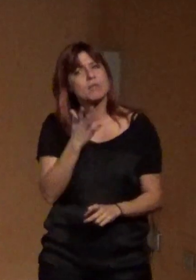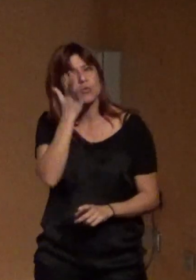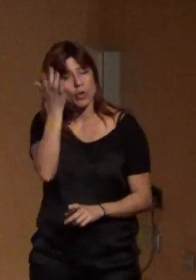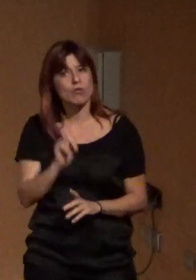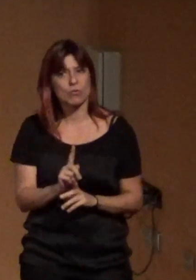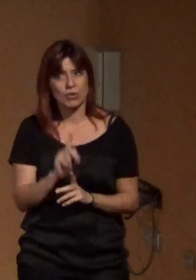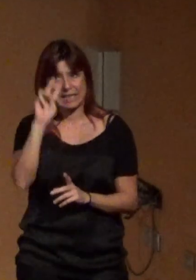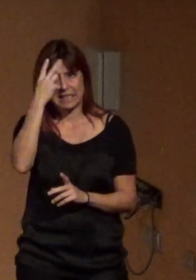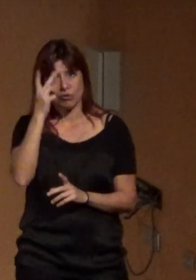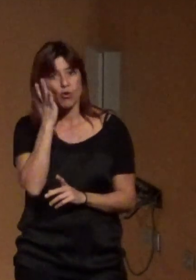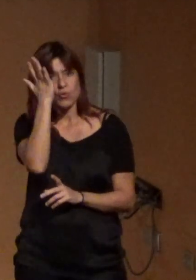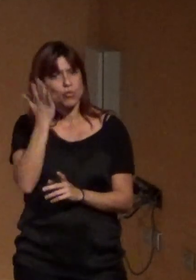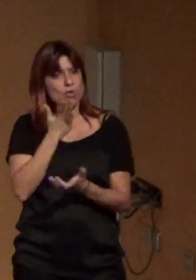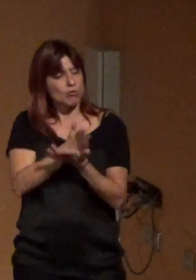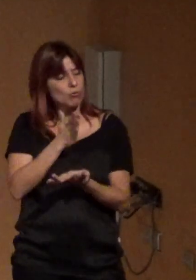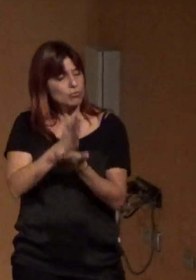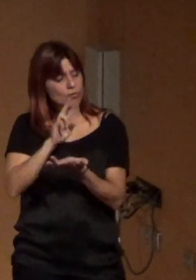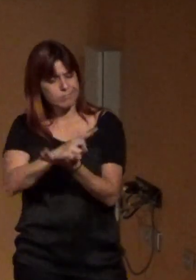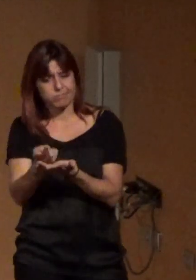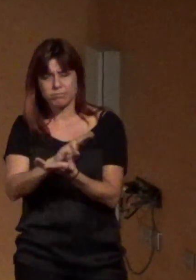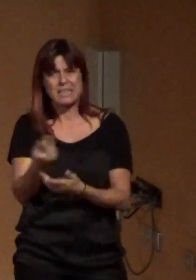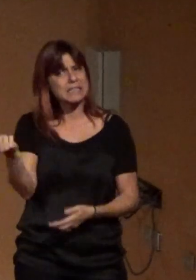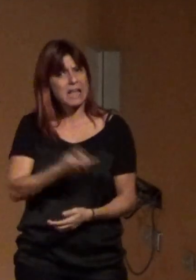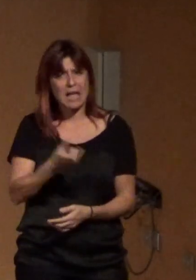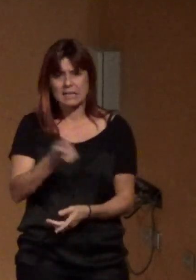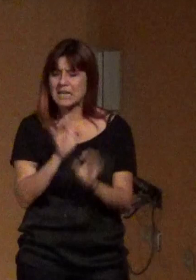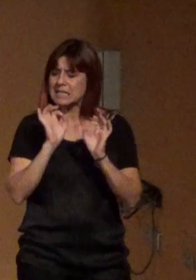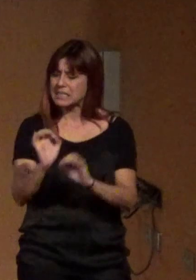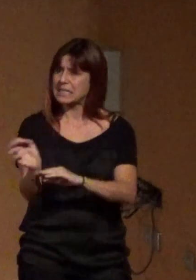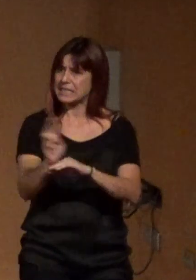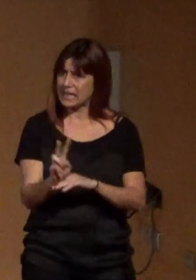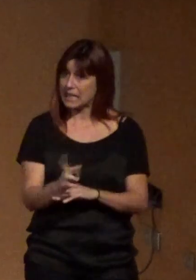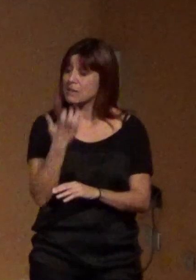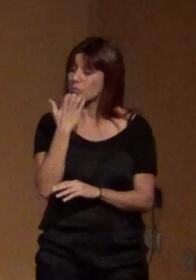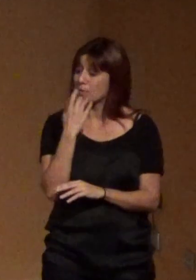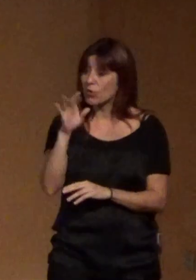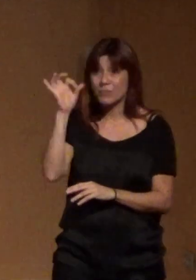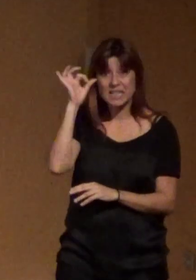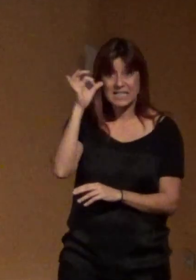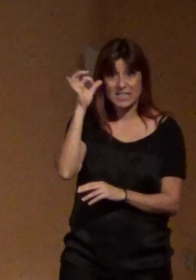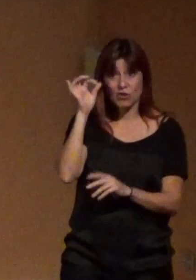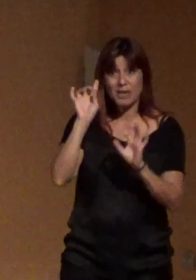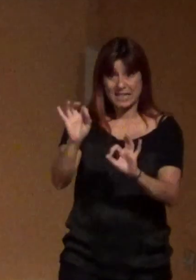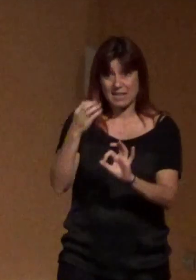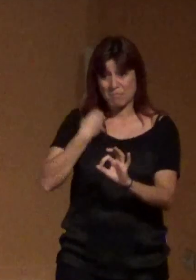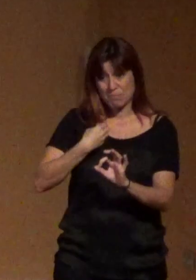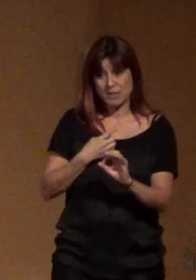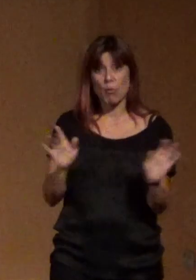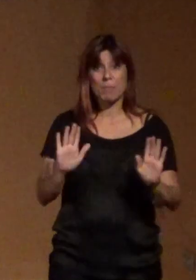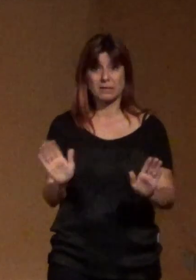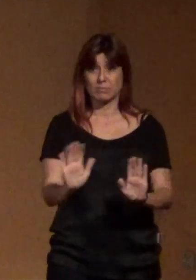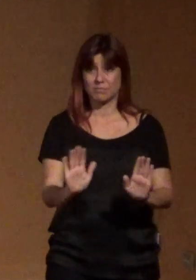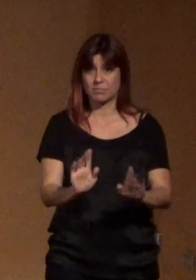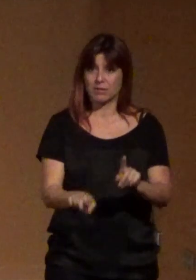sueño son muy relevantes en los niños con TDAH, ¿no? Hay mayor prevalencia de los síndromes periódicos de las extremidades, síndrome de pieles inquietas,